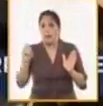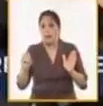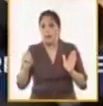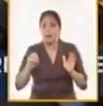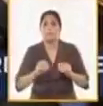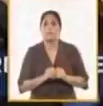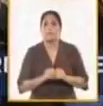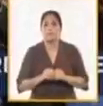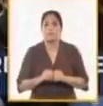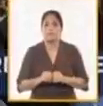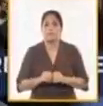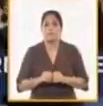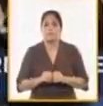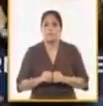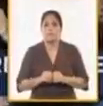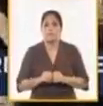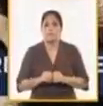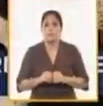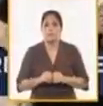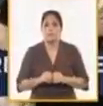2026-2031.